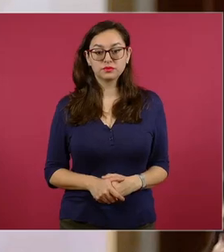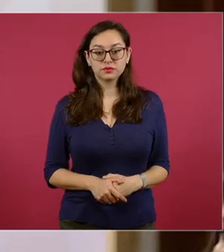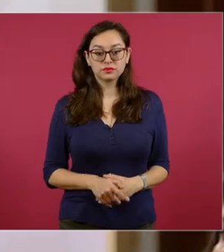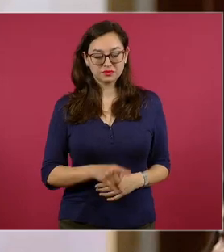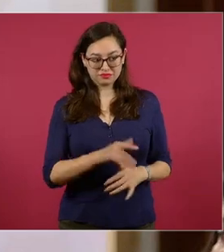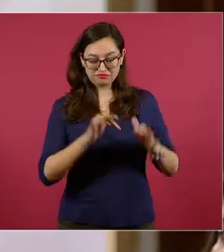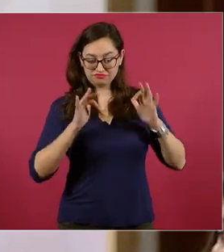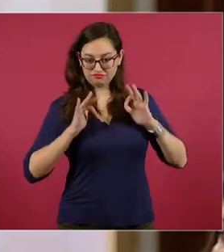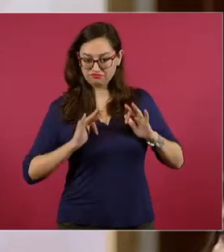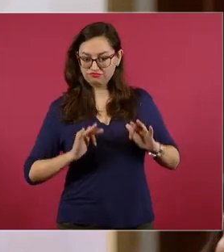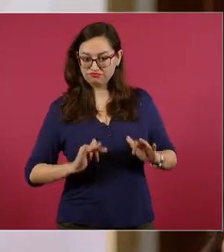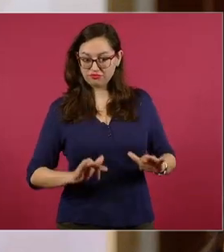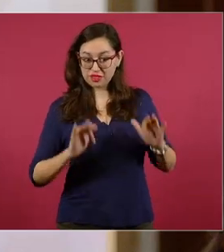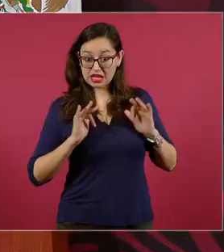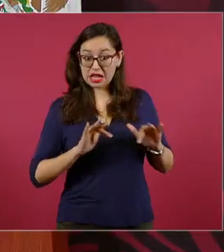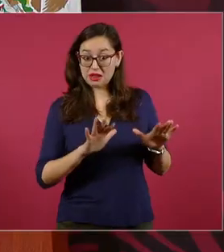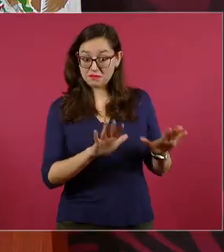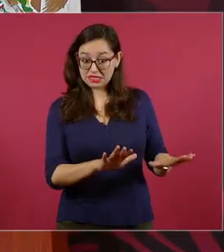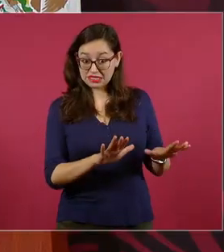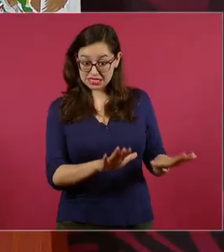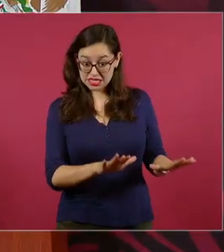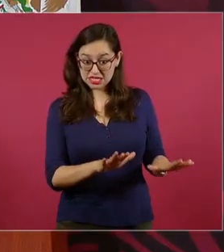aplacar,